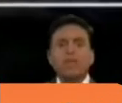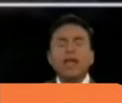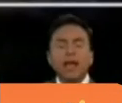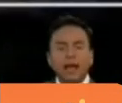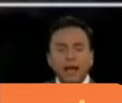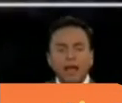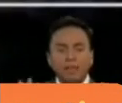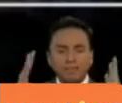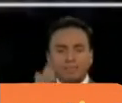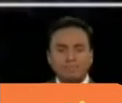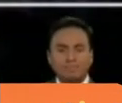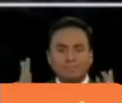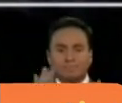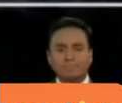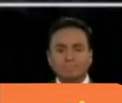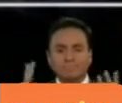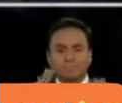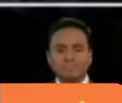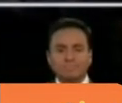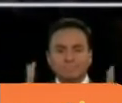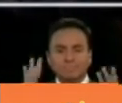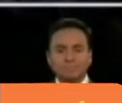partir...